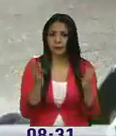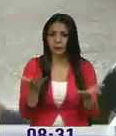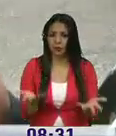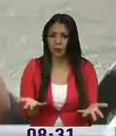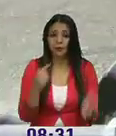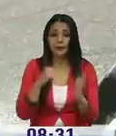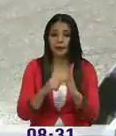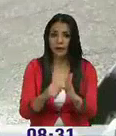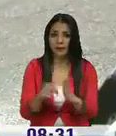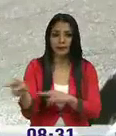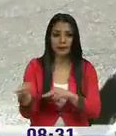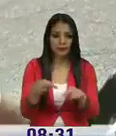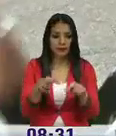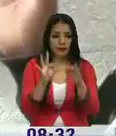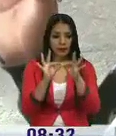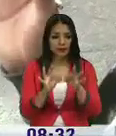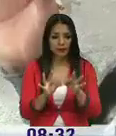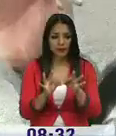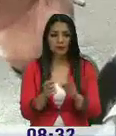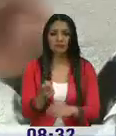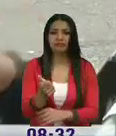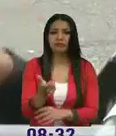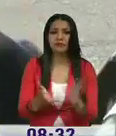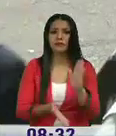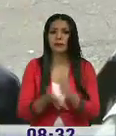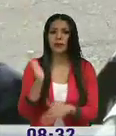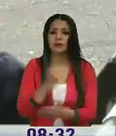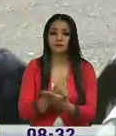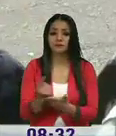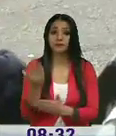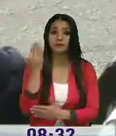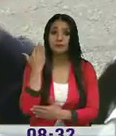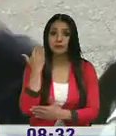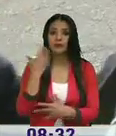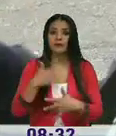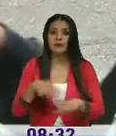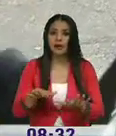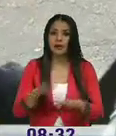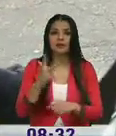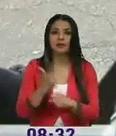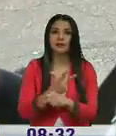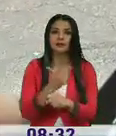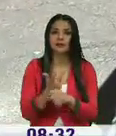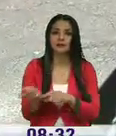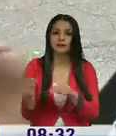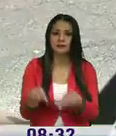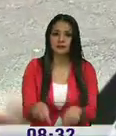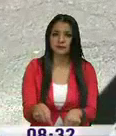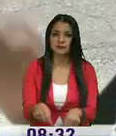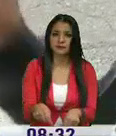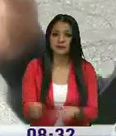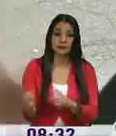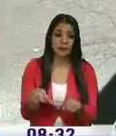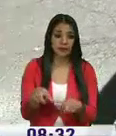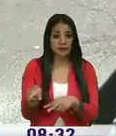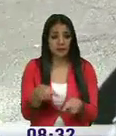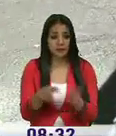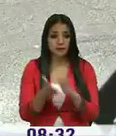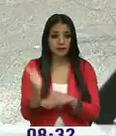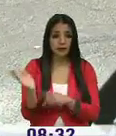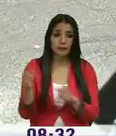vienen, revisan y se van. La semana pasada ya estuvo aquí, como 3 veces estuvieron aquí. Vienen, se van y no...